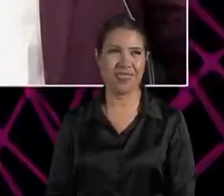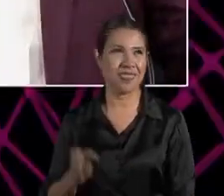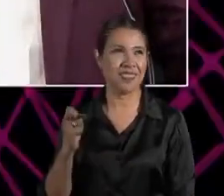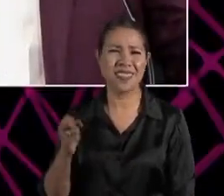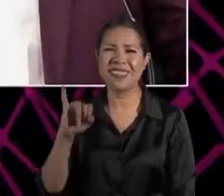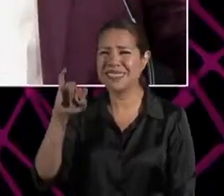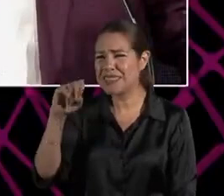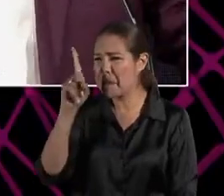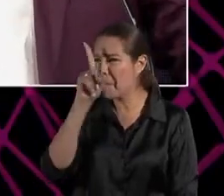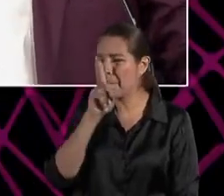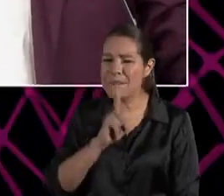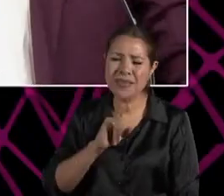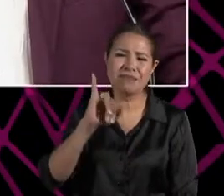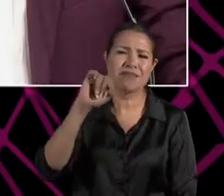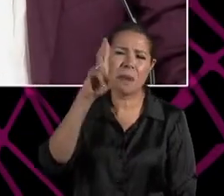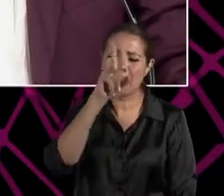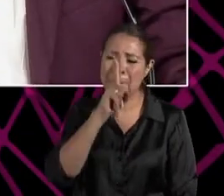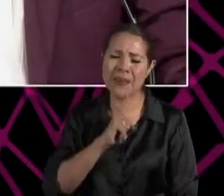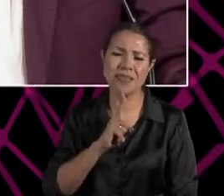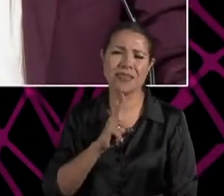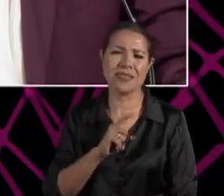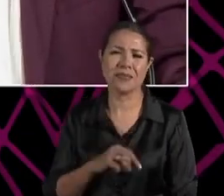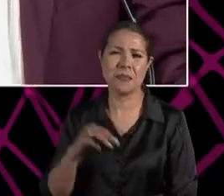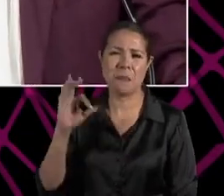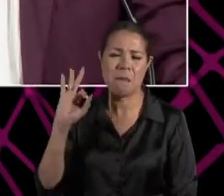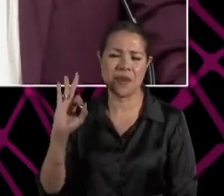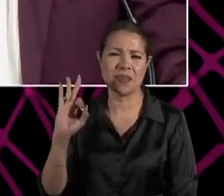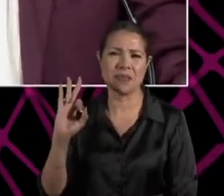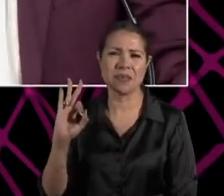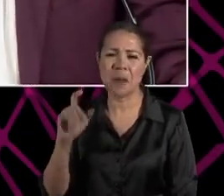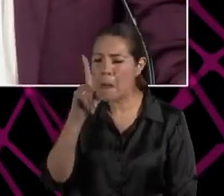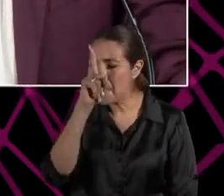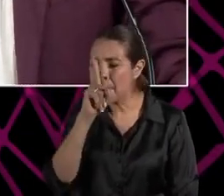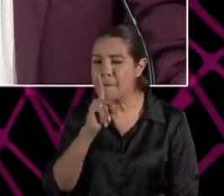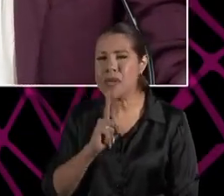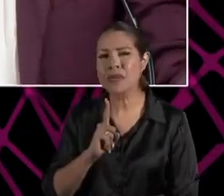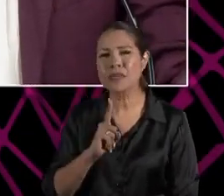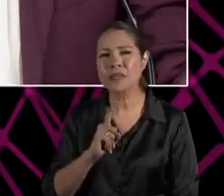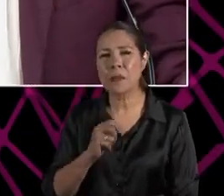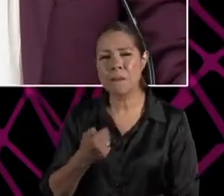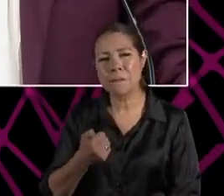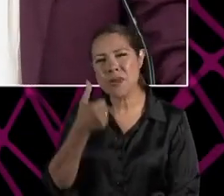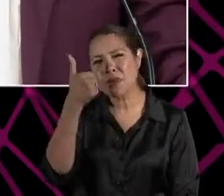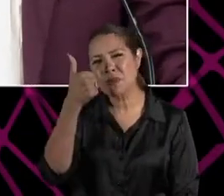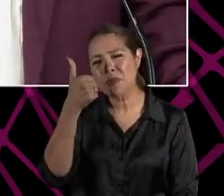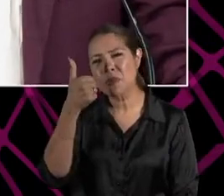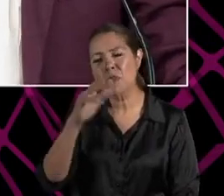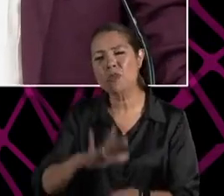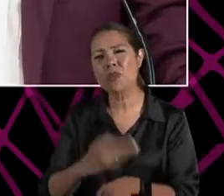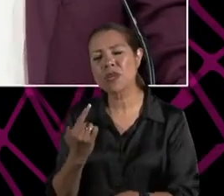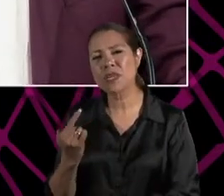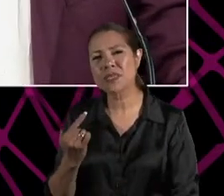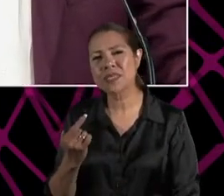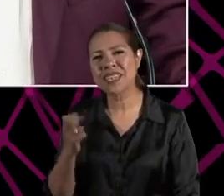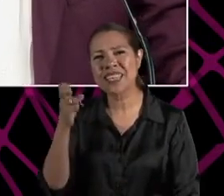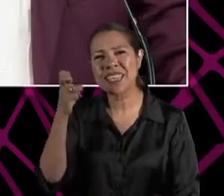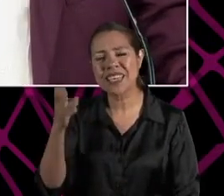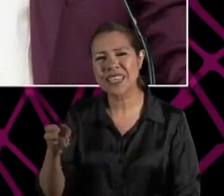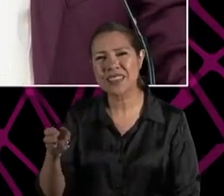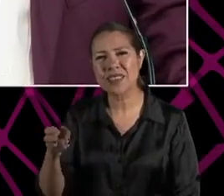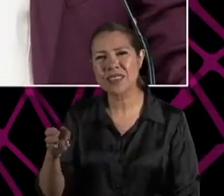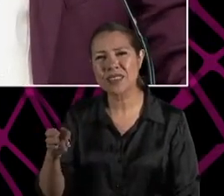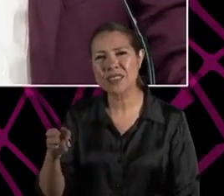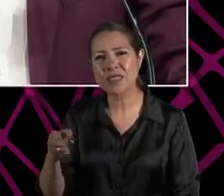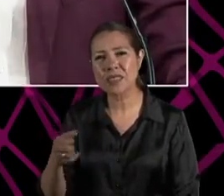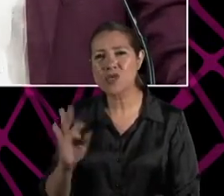sí mientes, Miguel Márquez Márquez. Y mientes primero porque esos